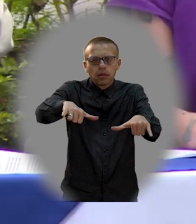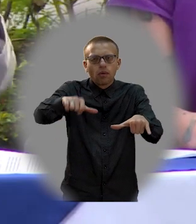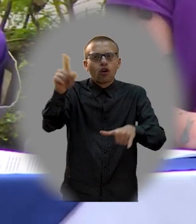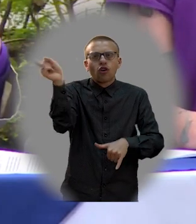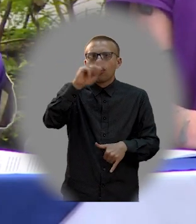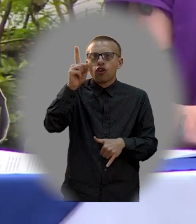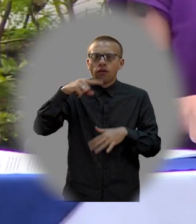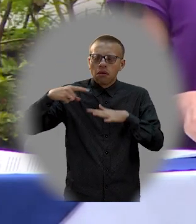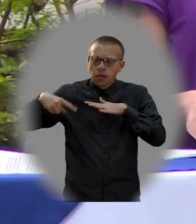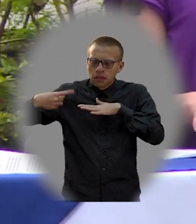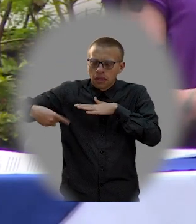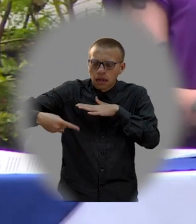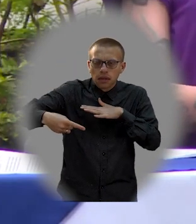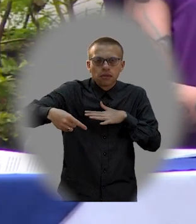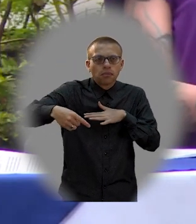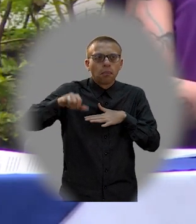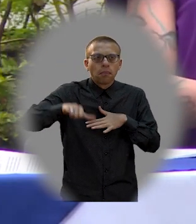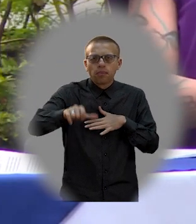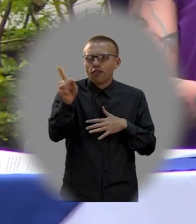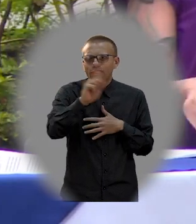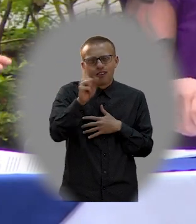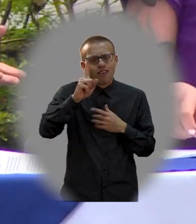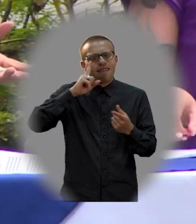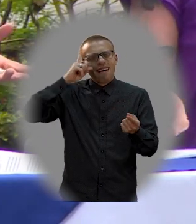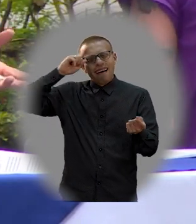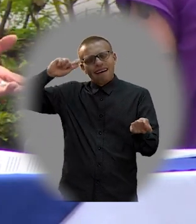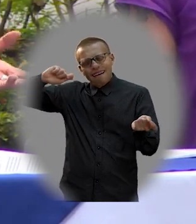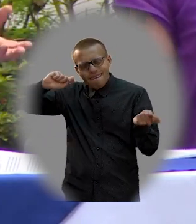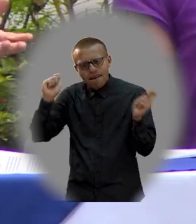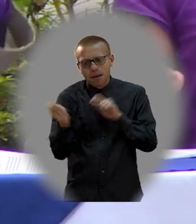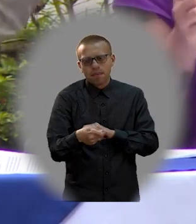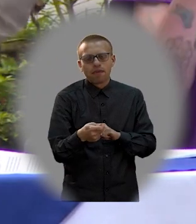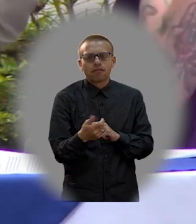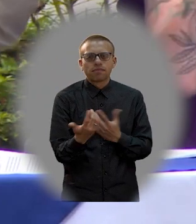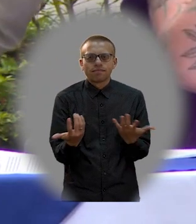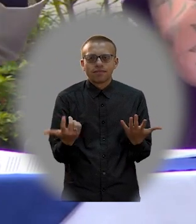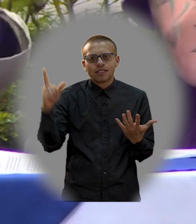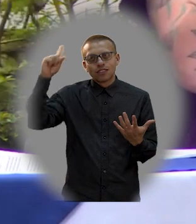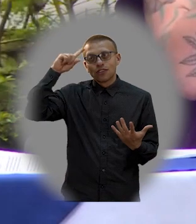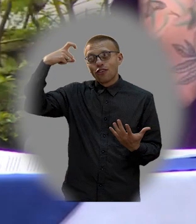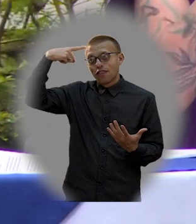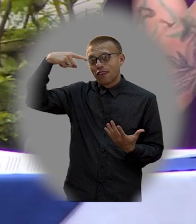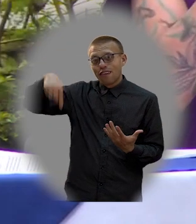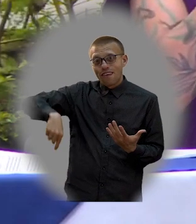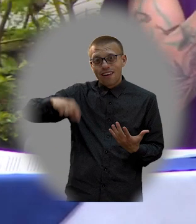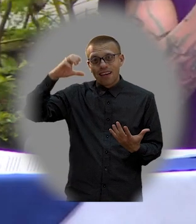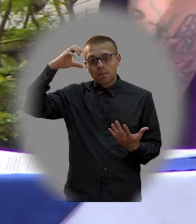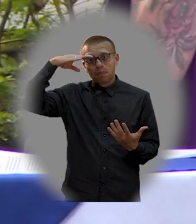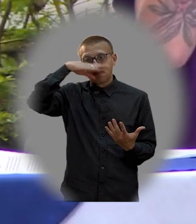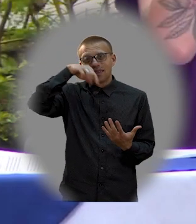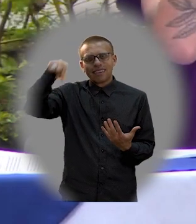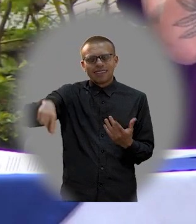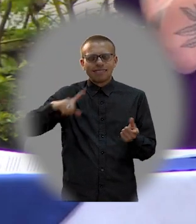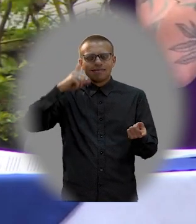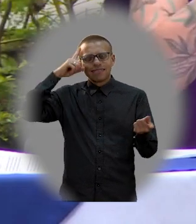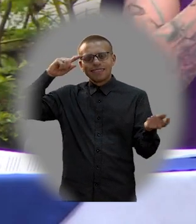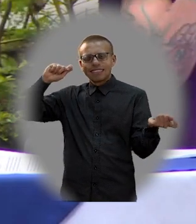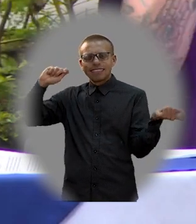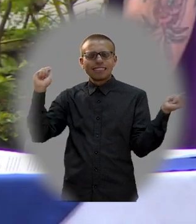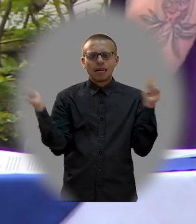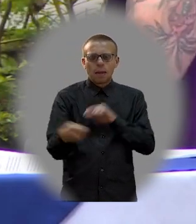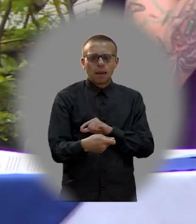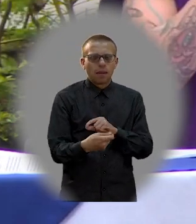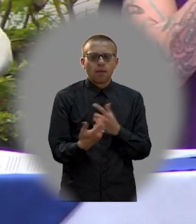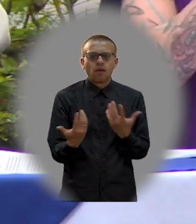formal, académico. Es tiempo, y se ha dicho en este gobierno del cambio, que se va a revisar esos